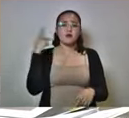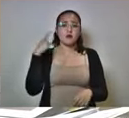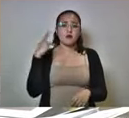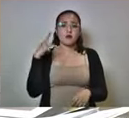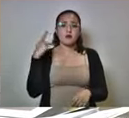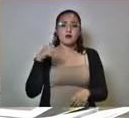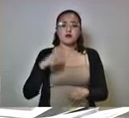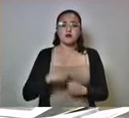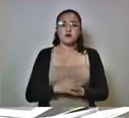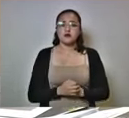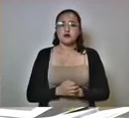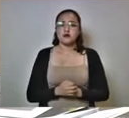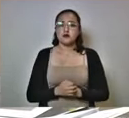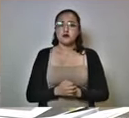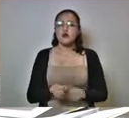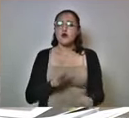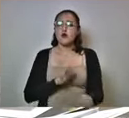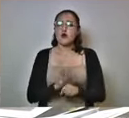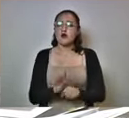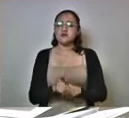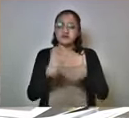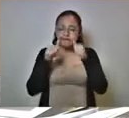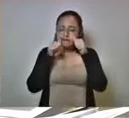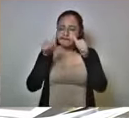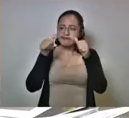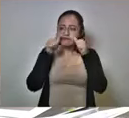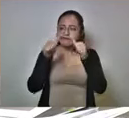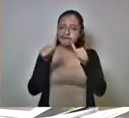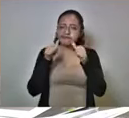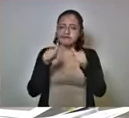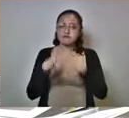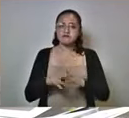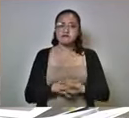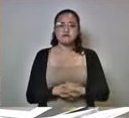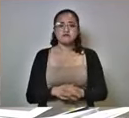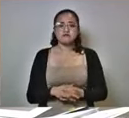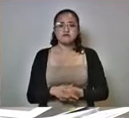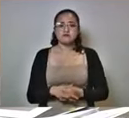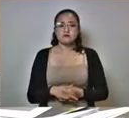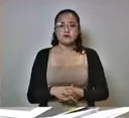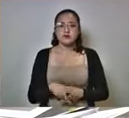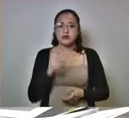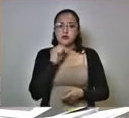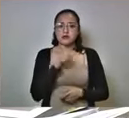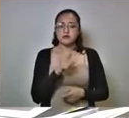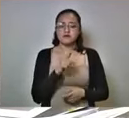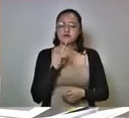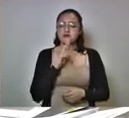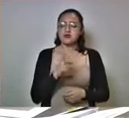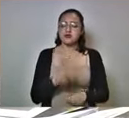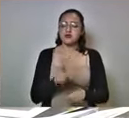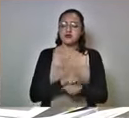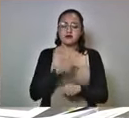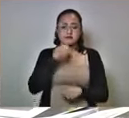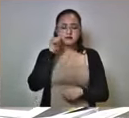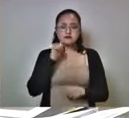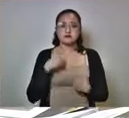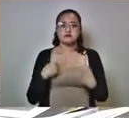y poblanos a los cuales se les está dando asistencia. También se reporta que el día de